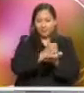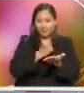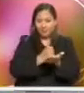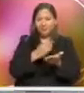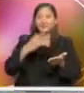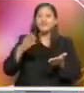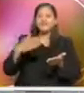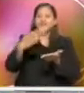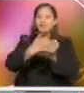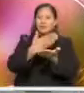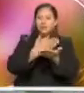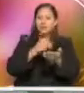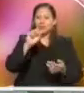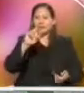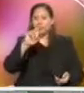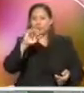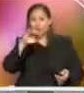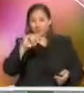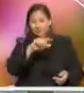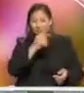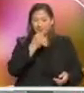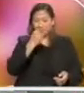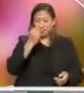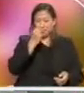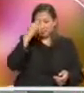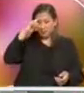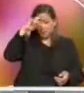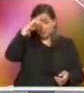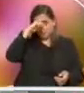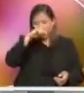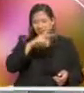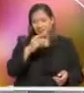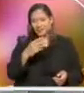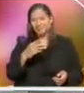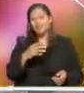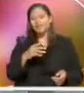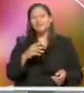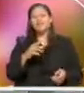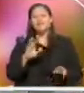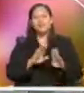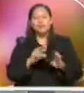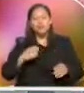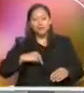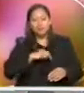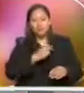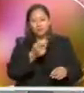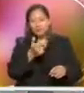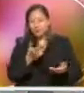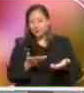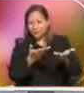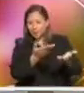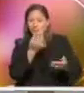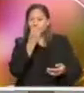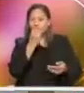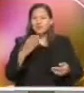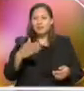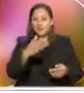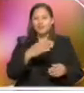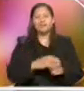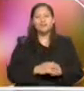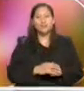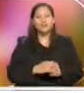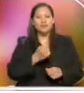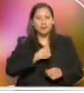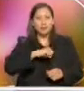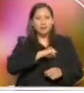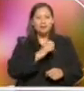que luego es difícil que los niños como que coman pescado y ese tipo de cosas, ¿no? Entonces es una buena forma de irlos metiendo a los sabores del pescado. Sobre todo